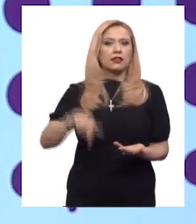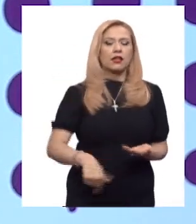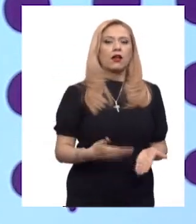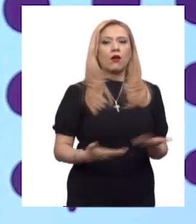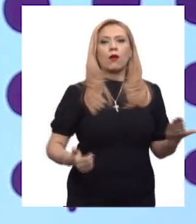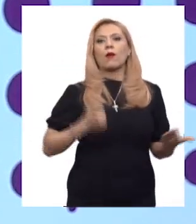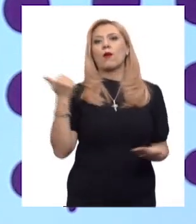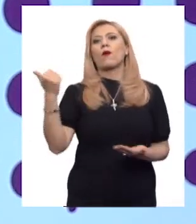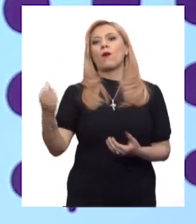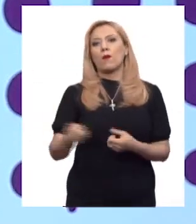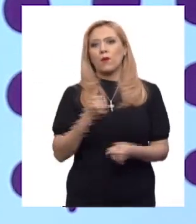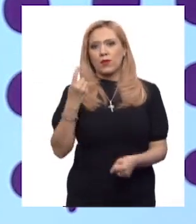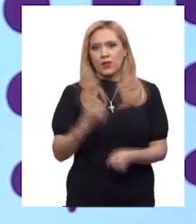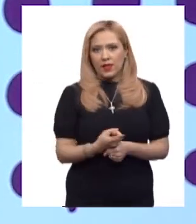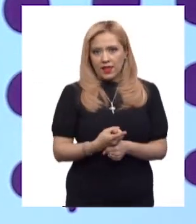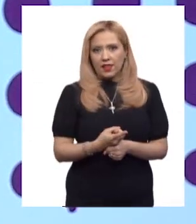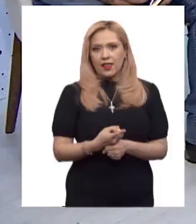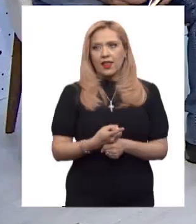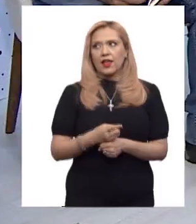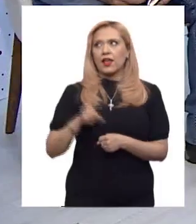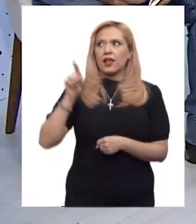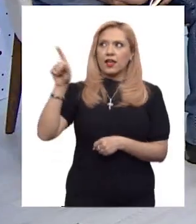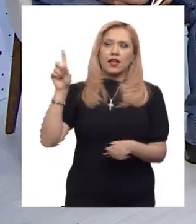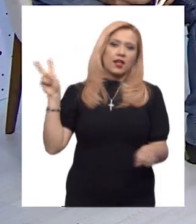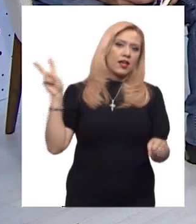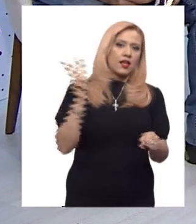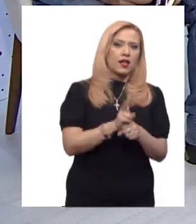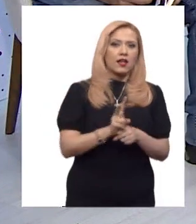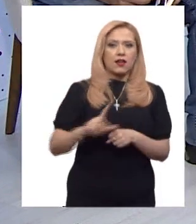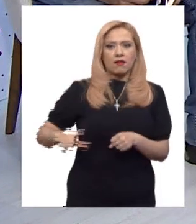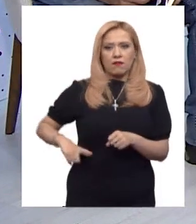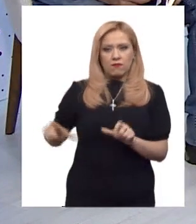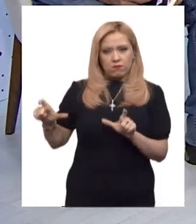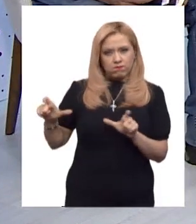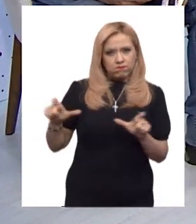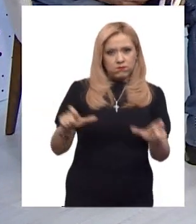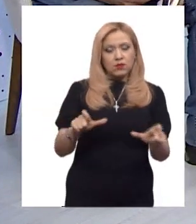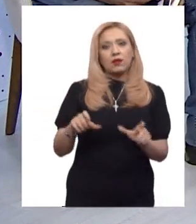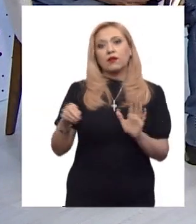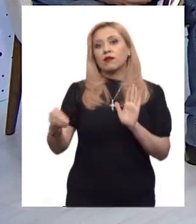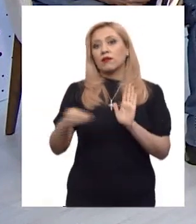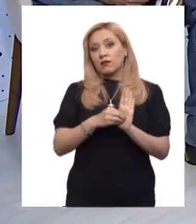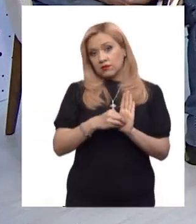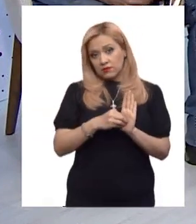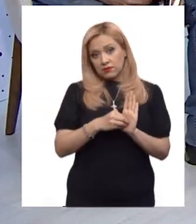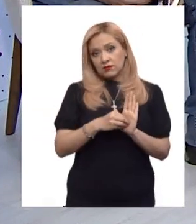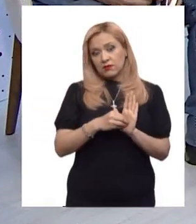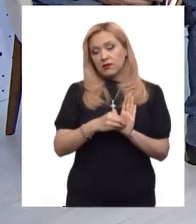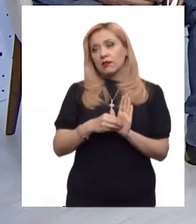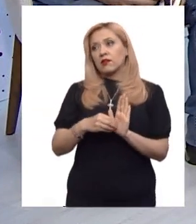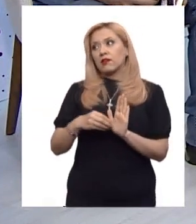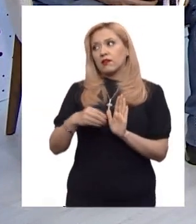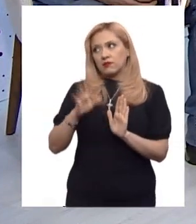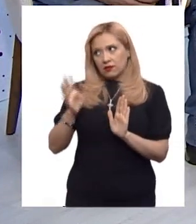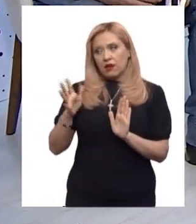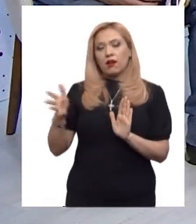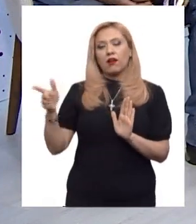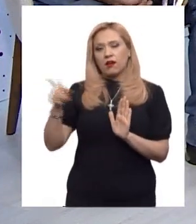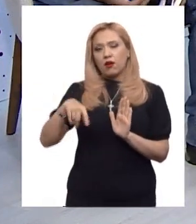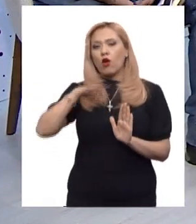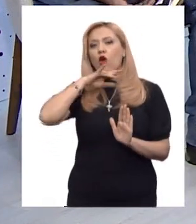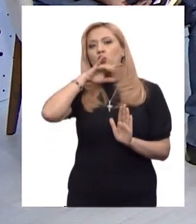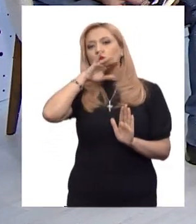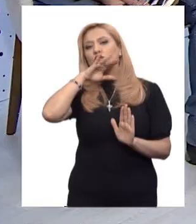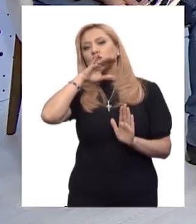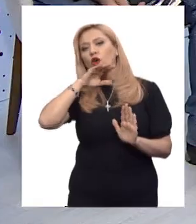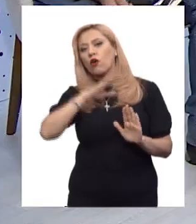de oportunidad. Creo que la Secretaría de la Función Pública ha puesto esto dentro de la agenda, está dentro de la Política Nacional